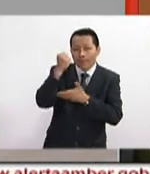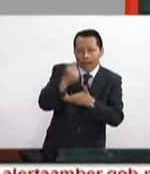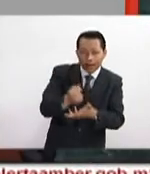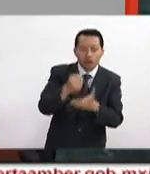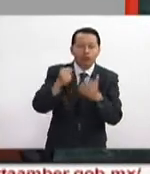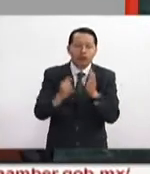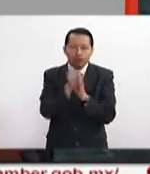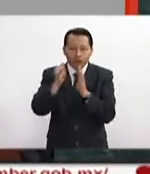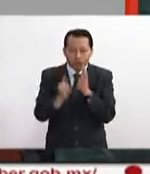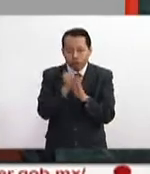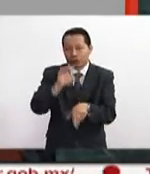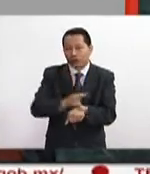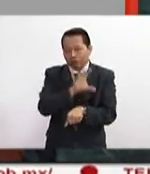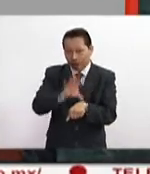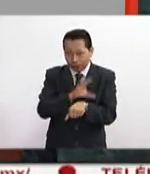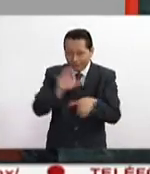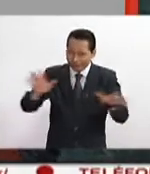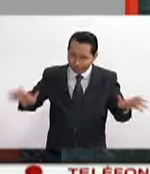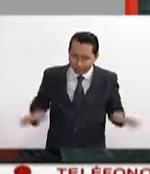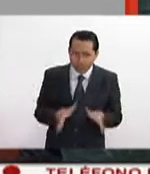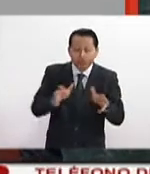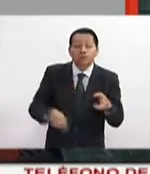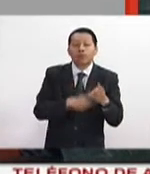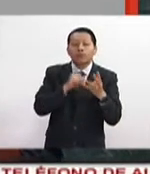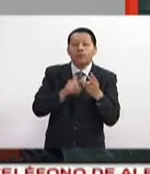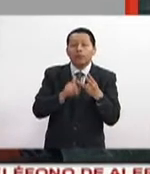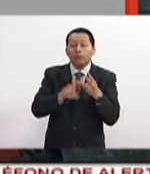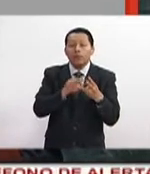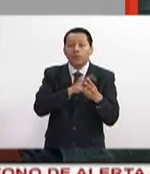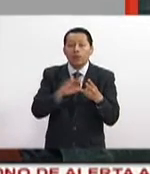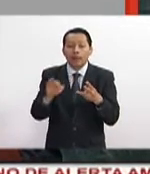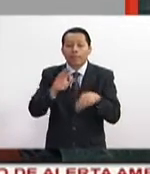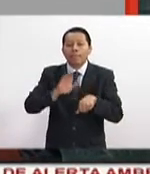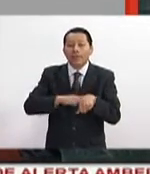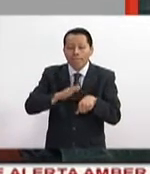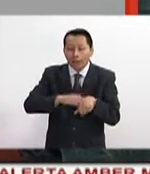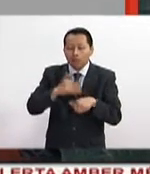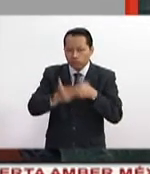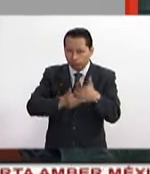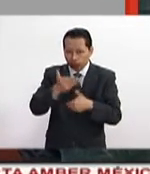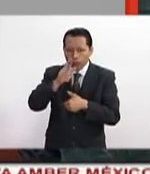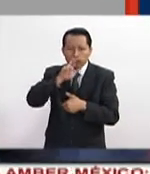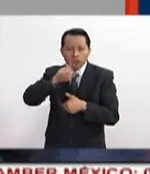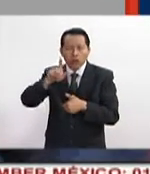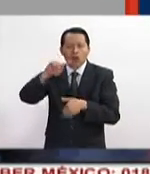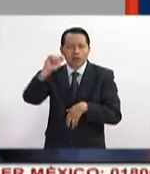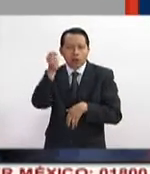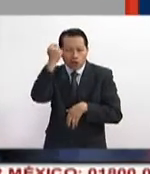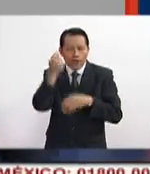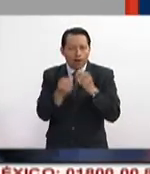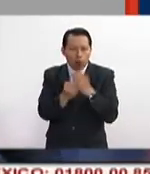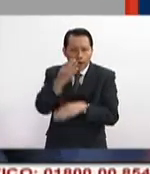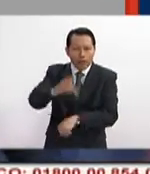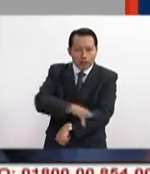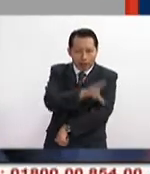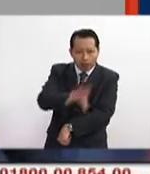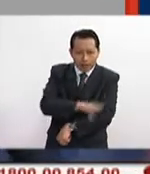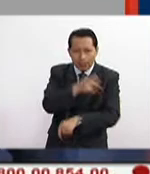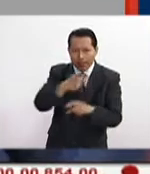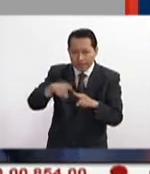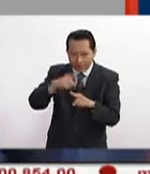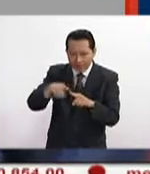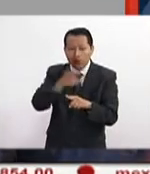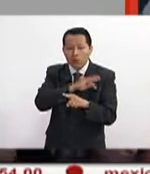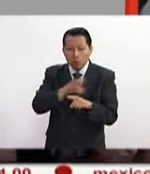la infraestructura energética. Y 3. Impulsar el desarrollo e innovación en todos los recursos y tecnologías energéticas, desde